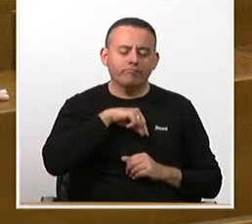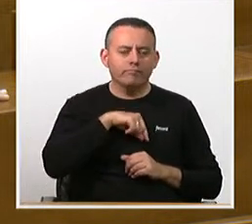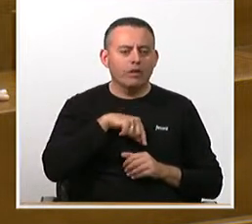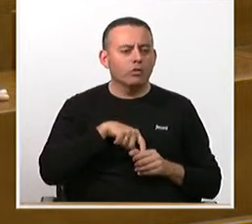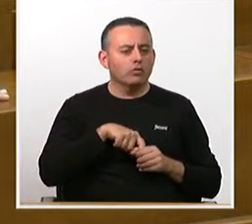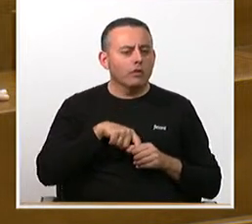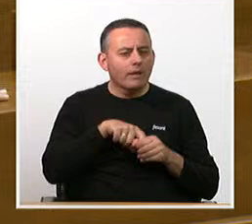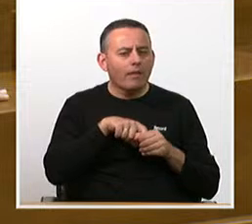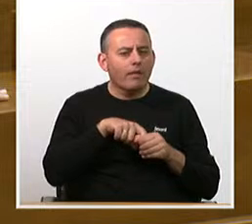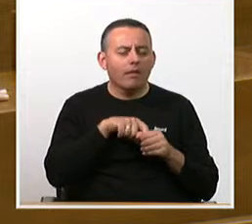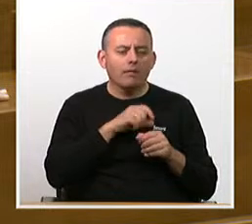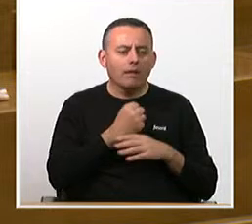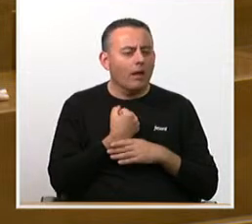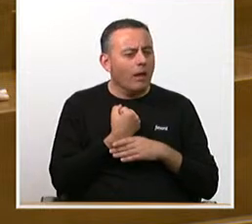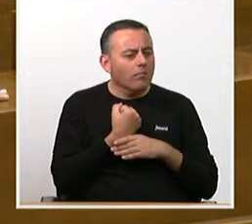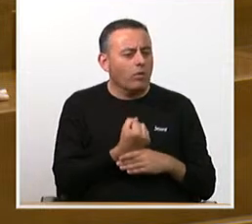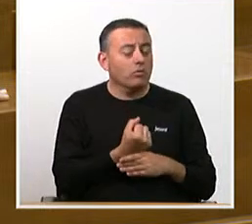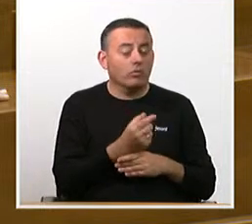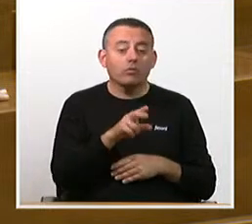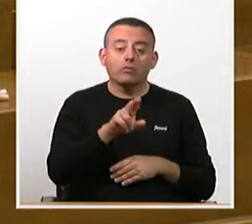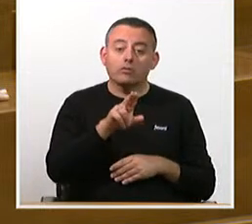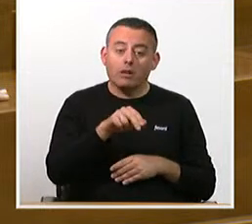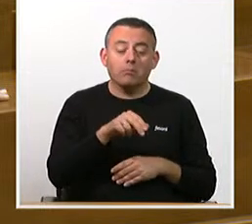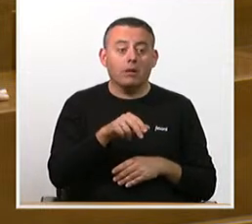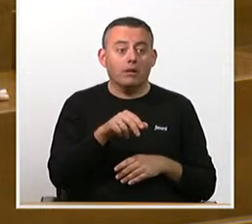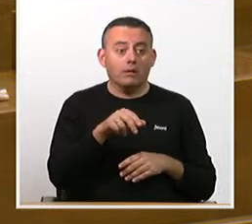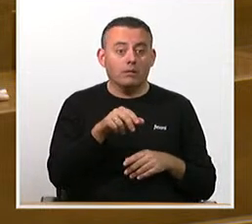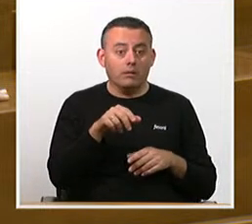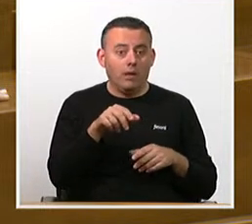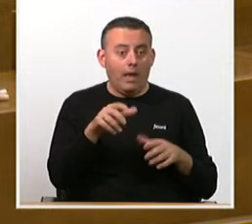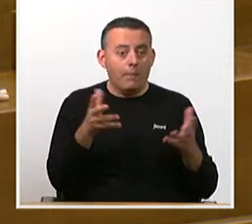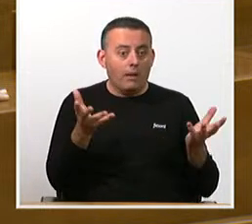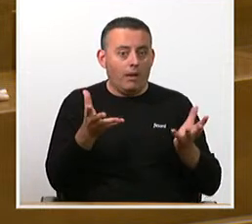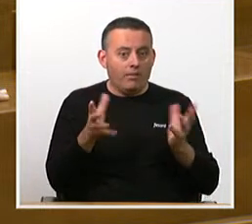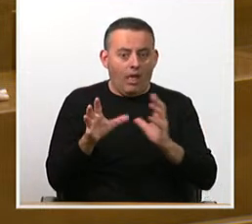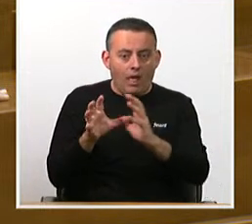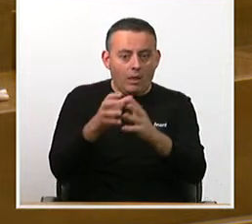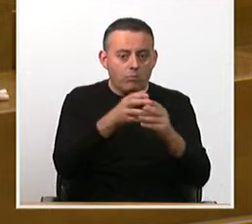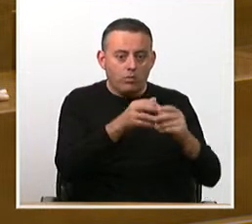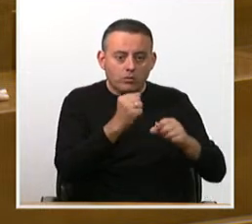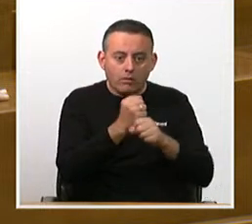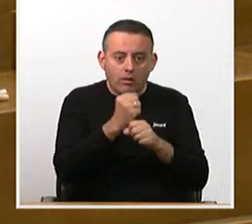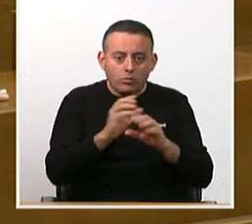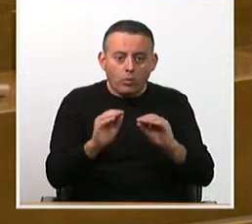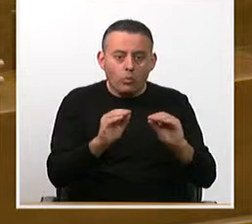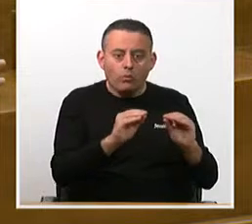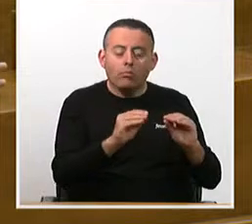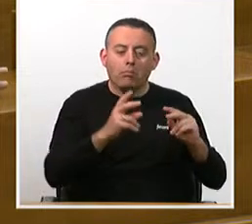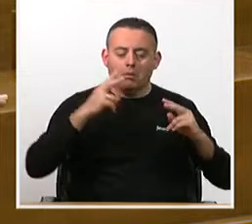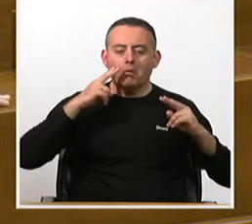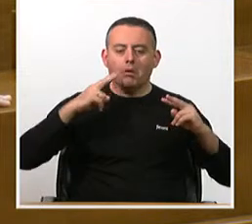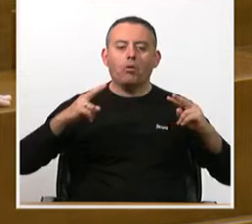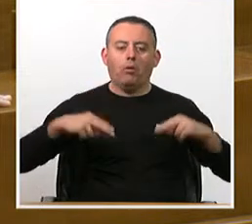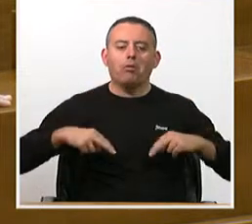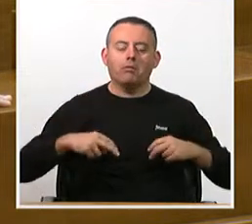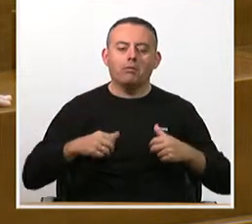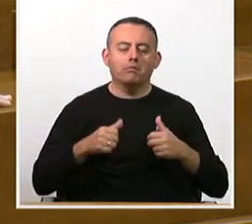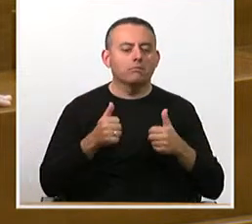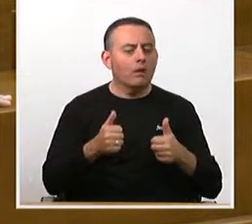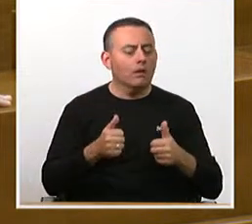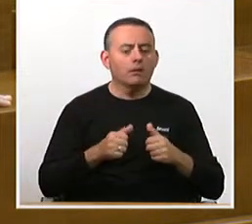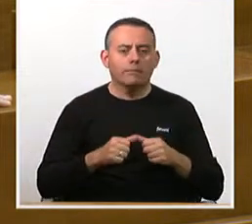ví el rec equips deemergencia yerim vaner